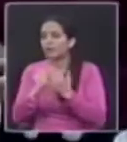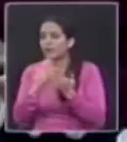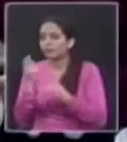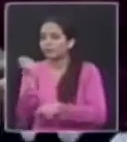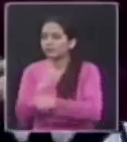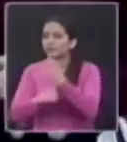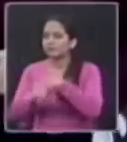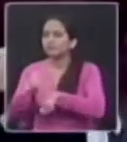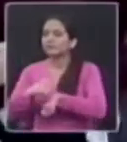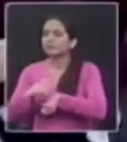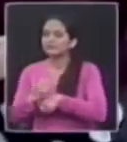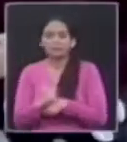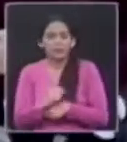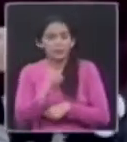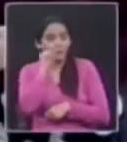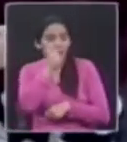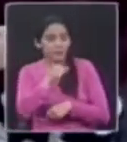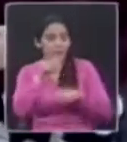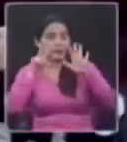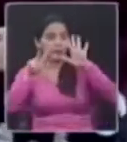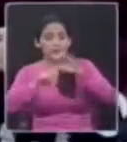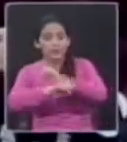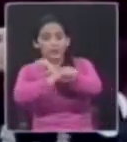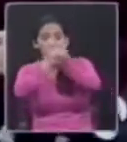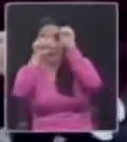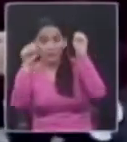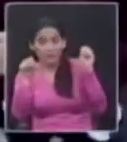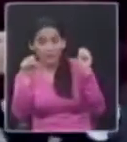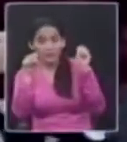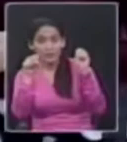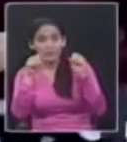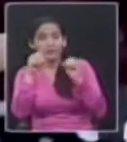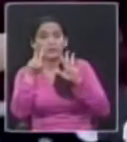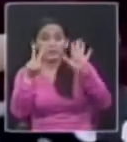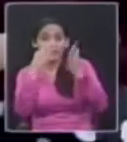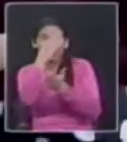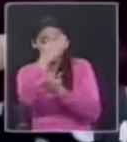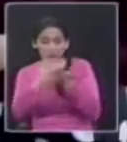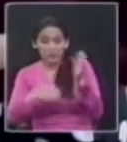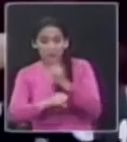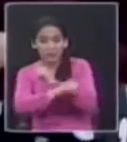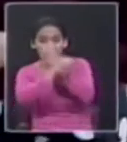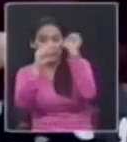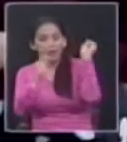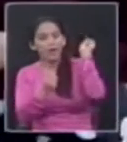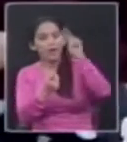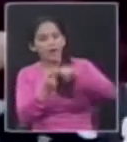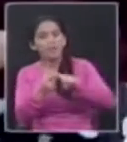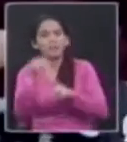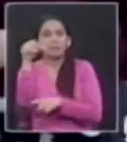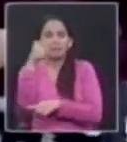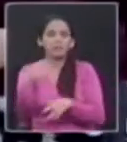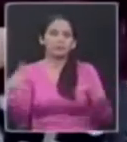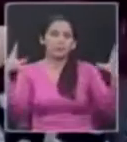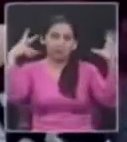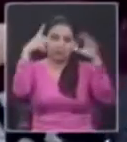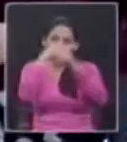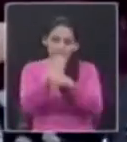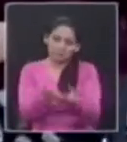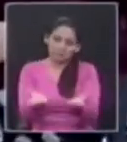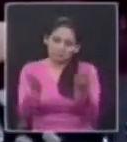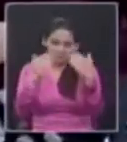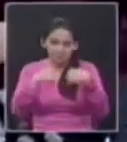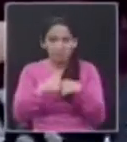mañana estamos desde a las 7:30, está abierto hasta 10 de la noche. Pueden cualquier sin interrumpir, pueden cualquier rato vienen y